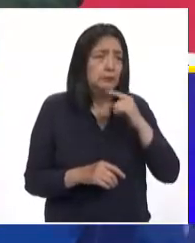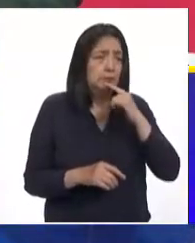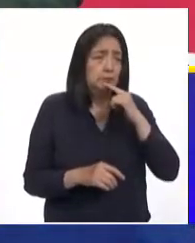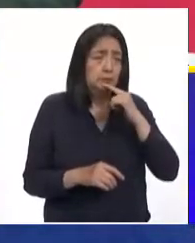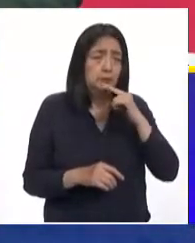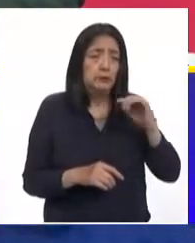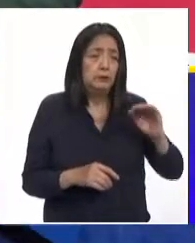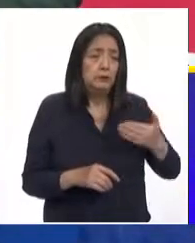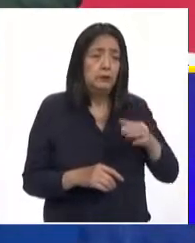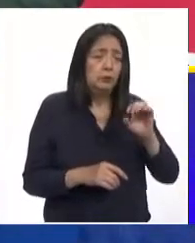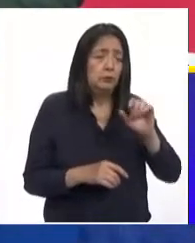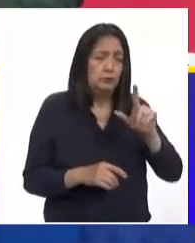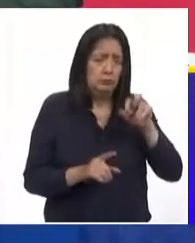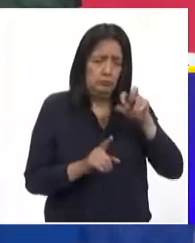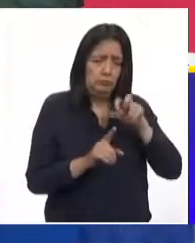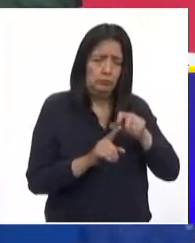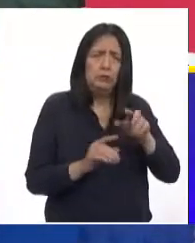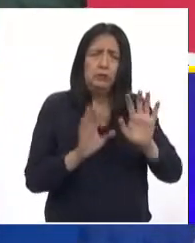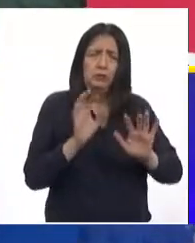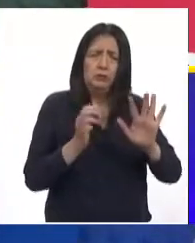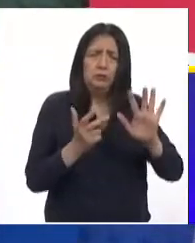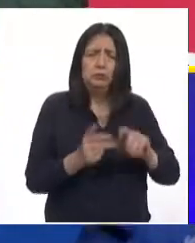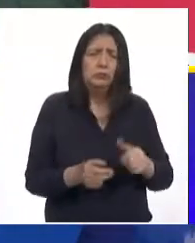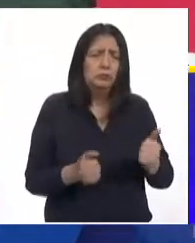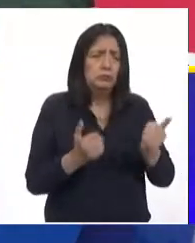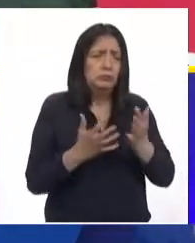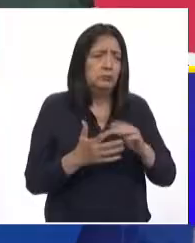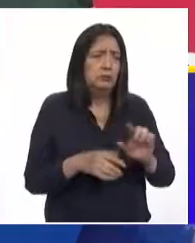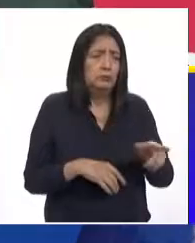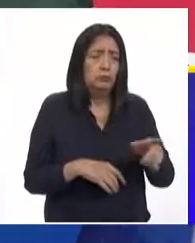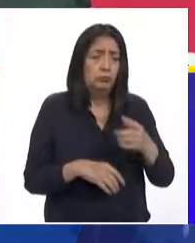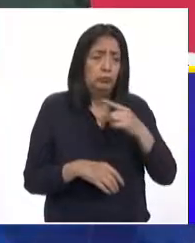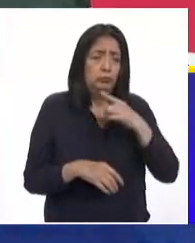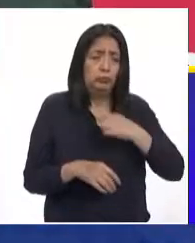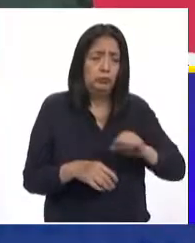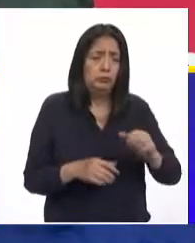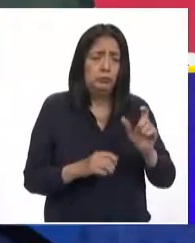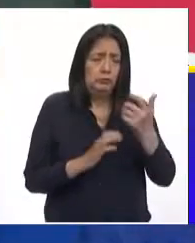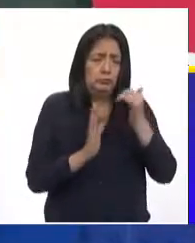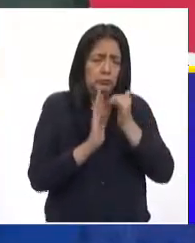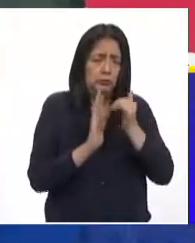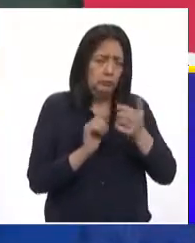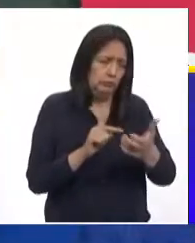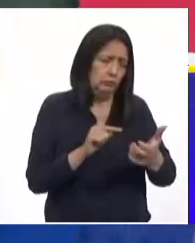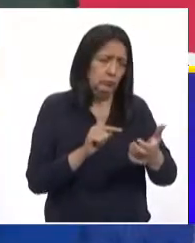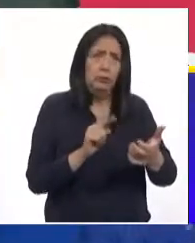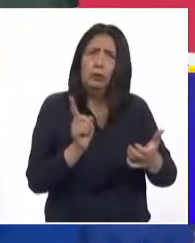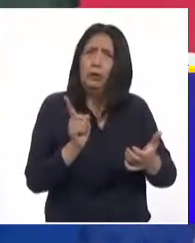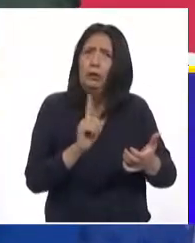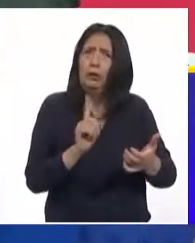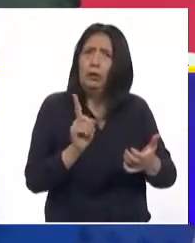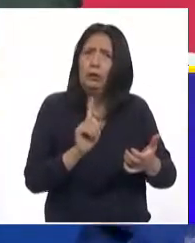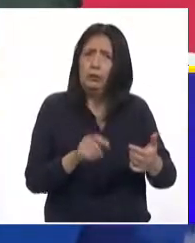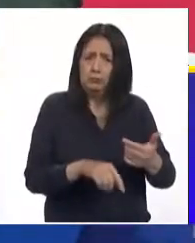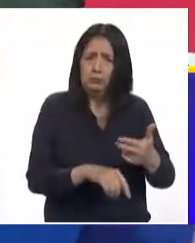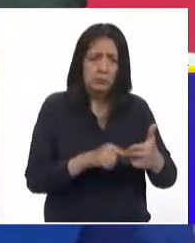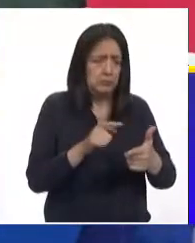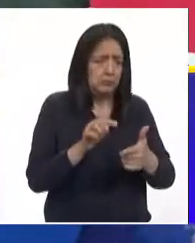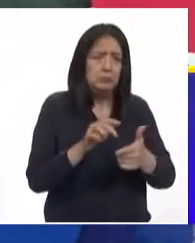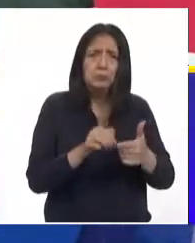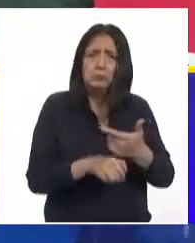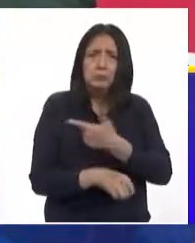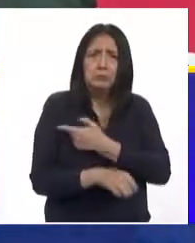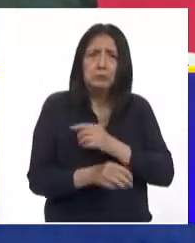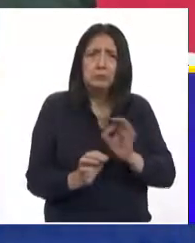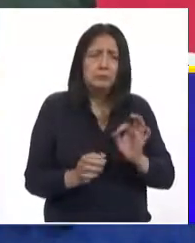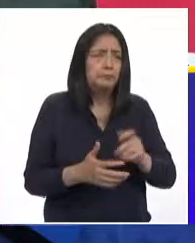Olga descubrió que el 18 de abril que le tocó la vacunación, su hija en un video determinó que no la habían inoculado de la primera dosis de la